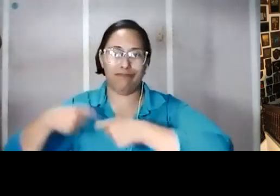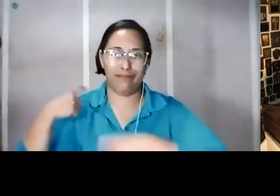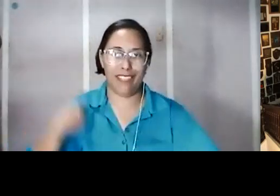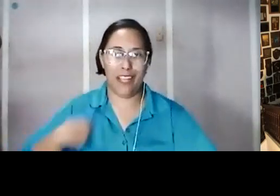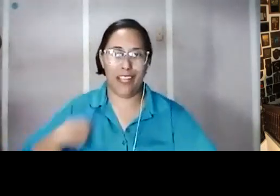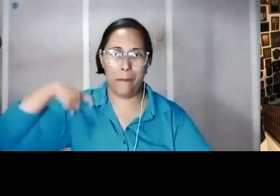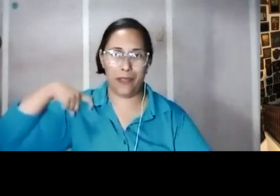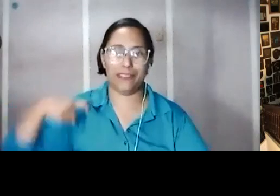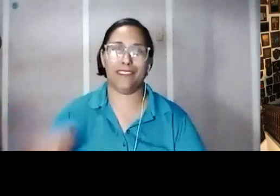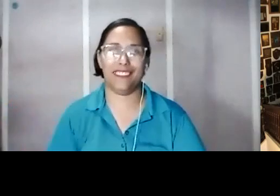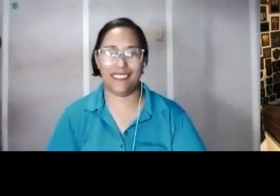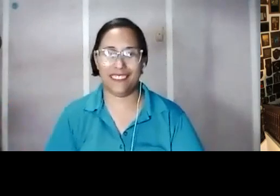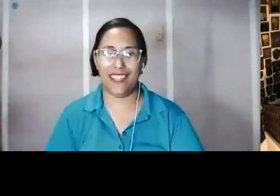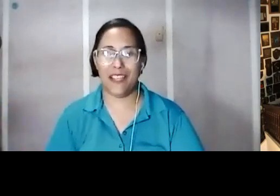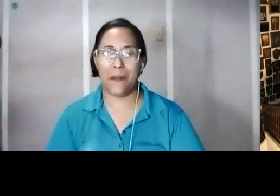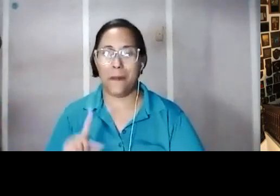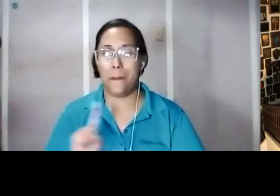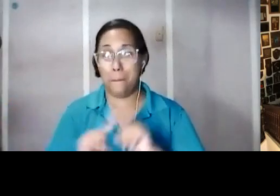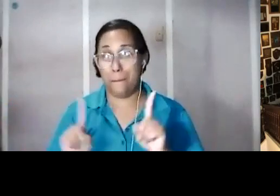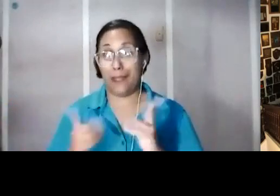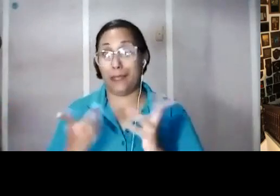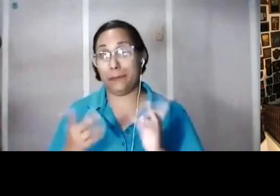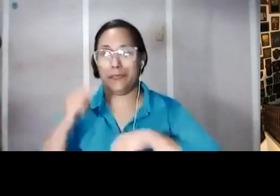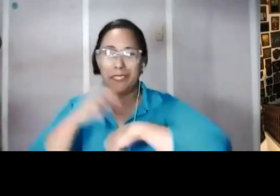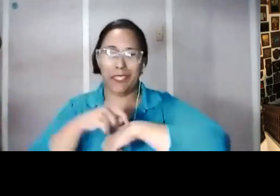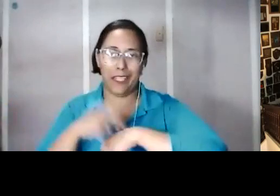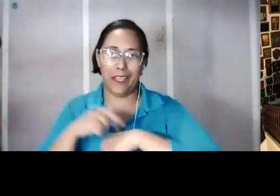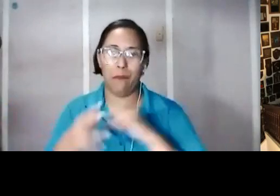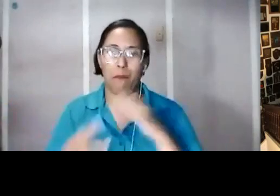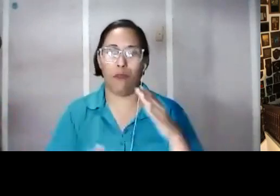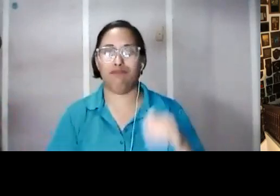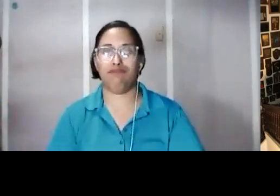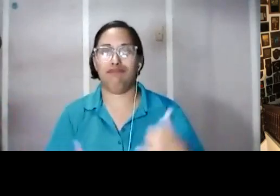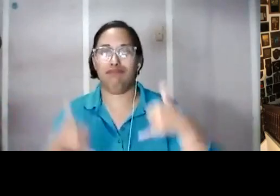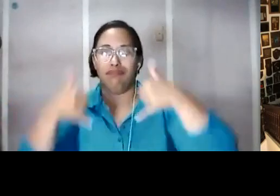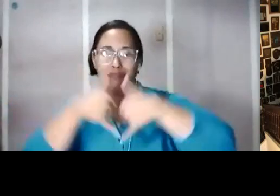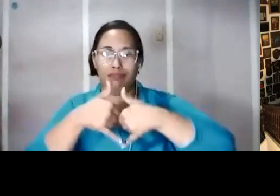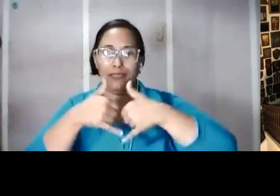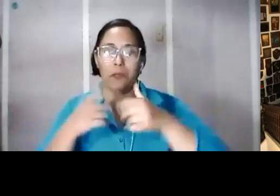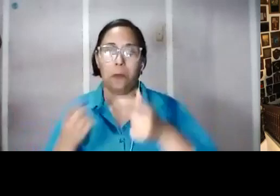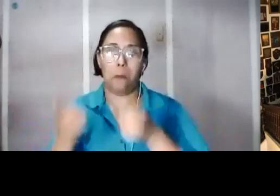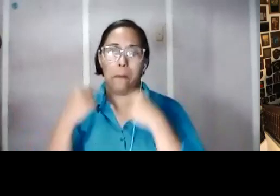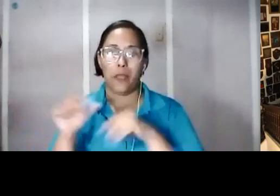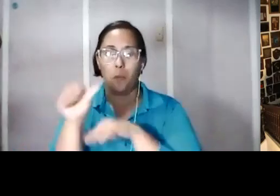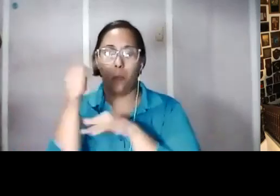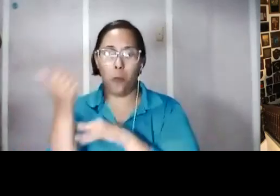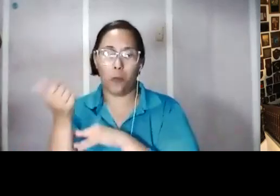y después, pero nos duró poco el premio porque después vino otro gobernador que